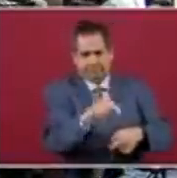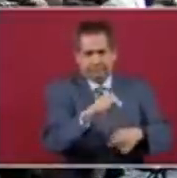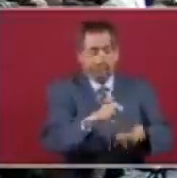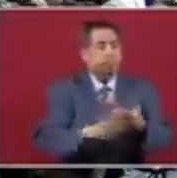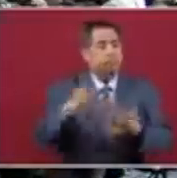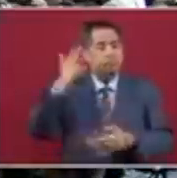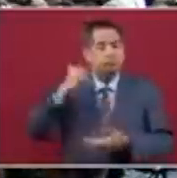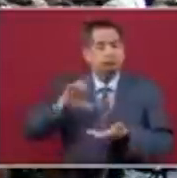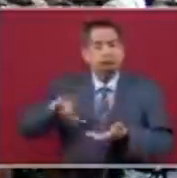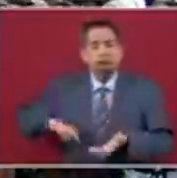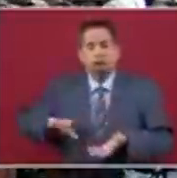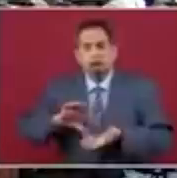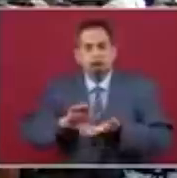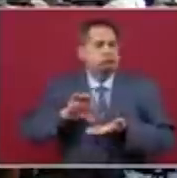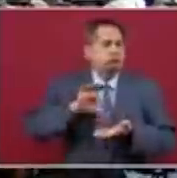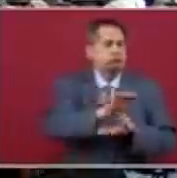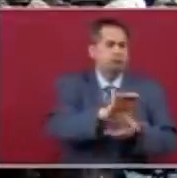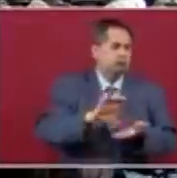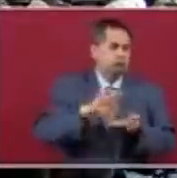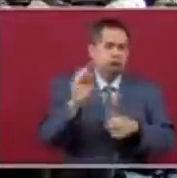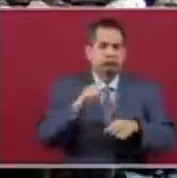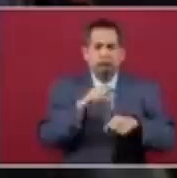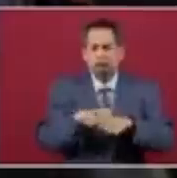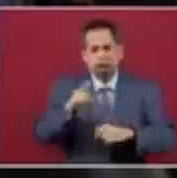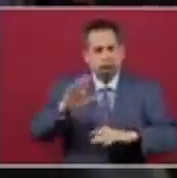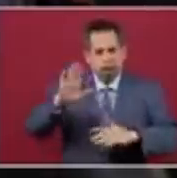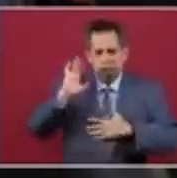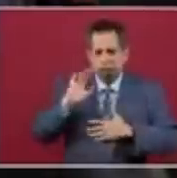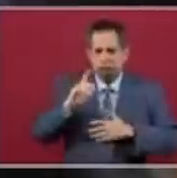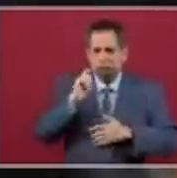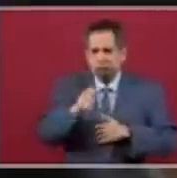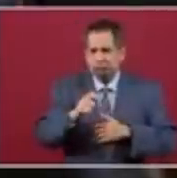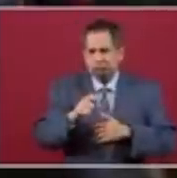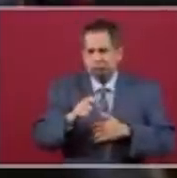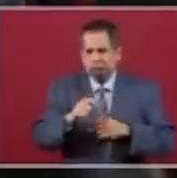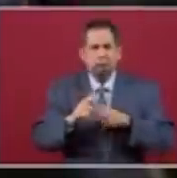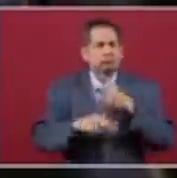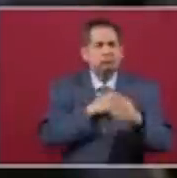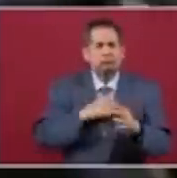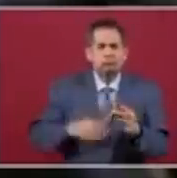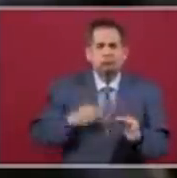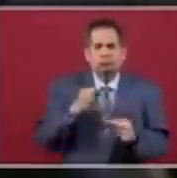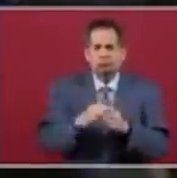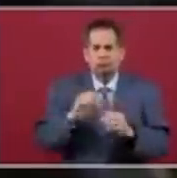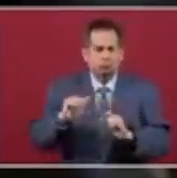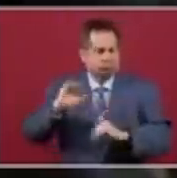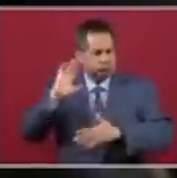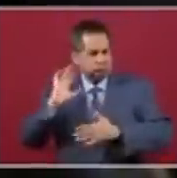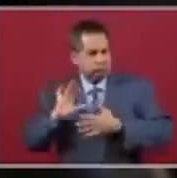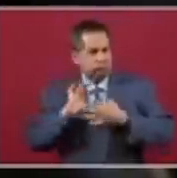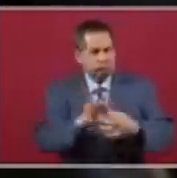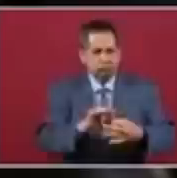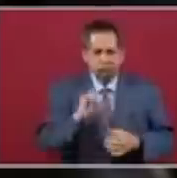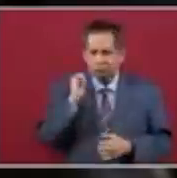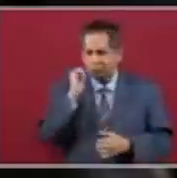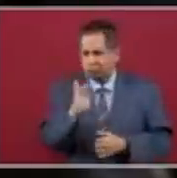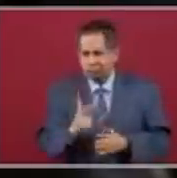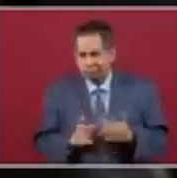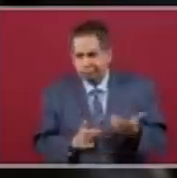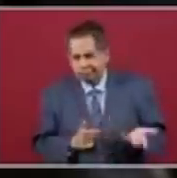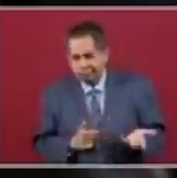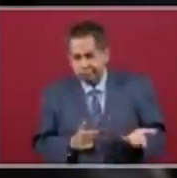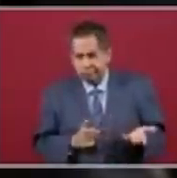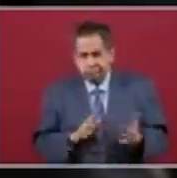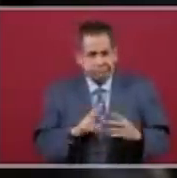recibía recursos de parte del gobierno federal. Usted ha hecho el compromiso de que se van a seguir cumpliendo esos compromisos. ¿Habrá algún momento en que